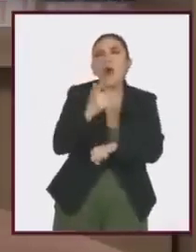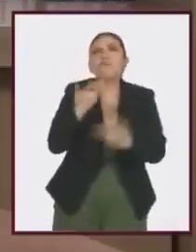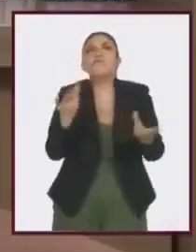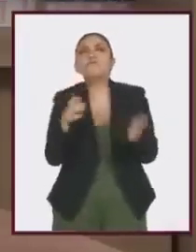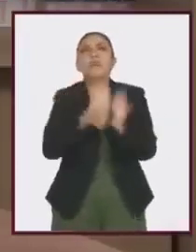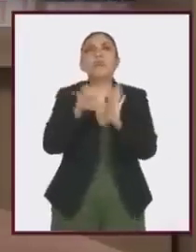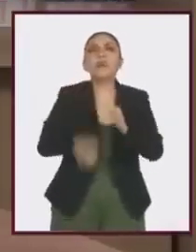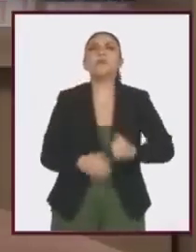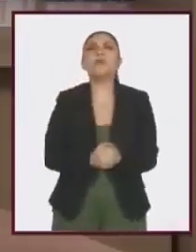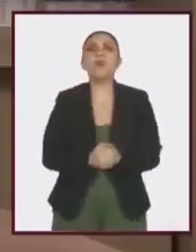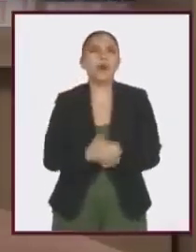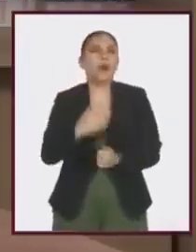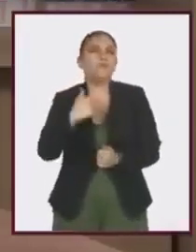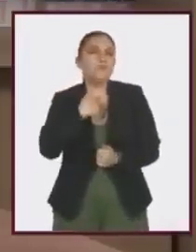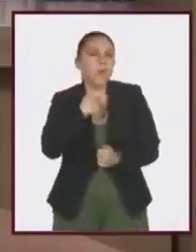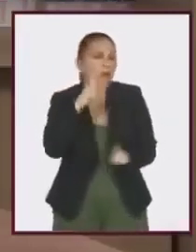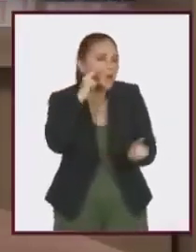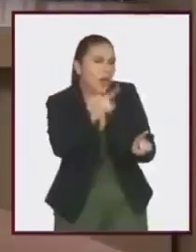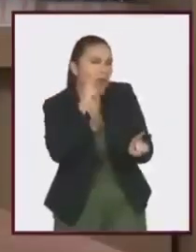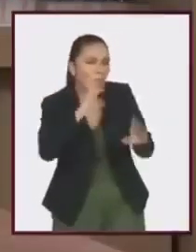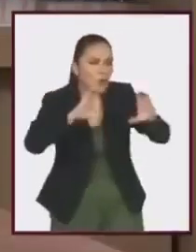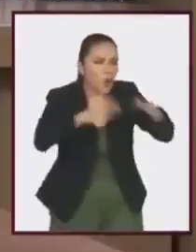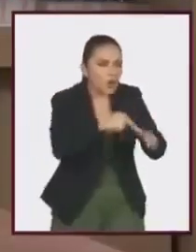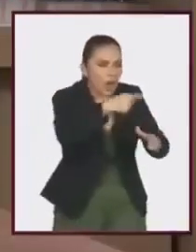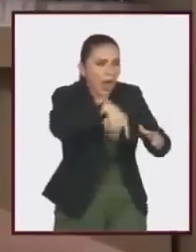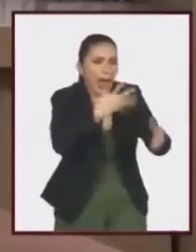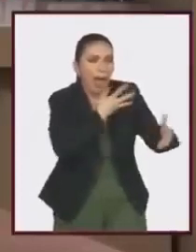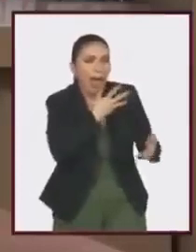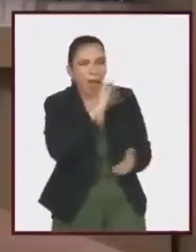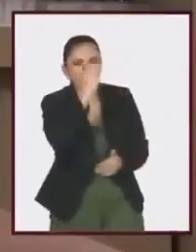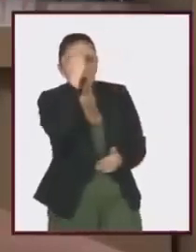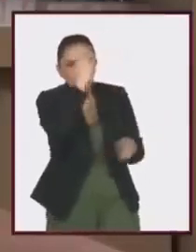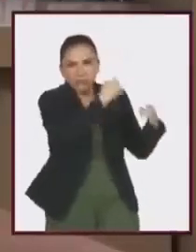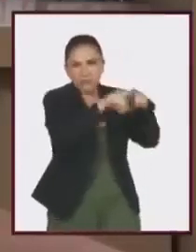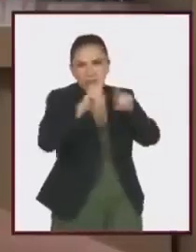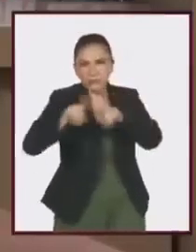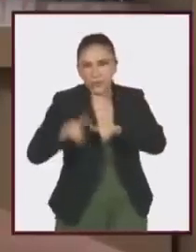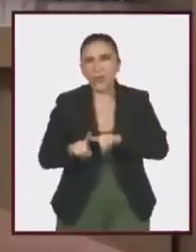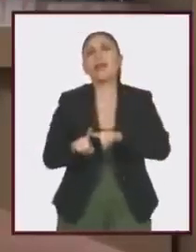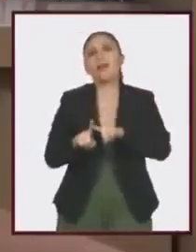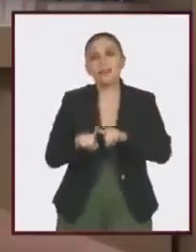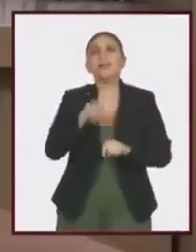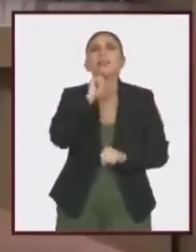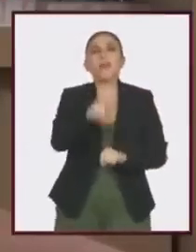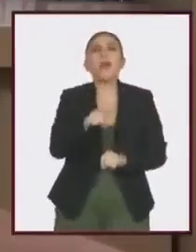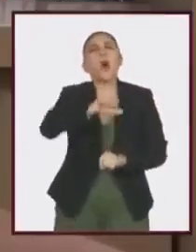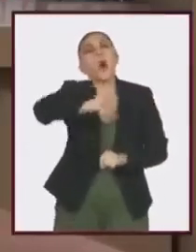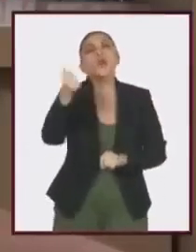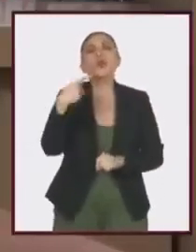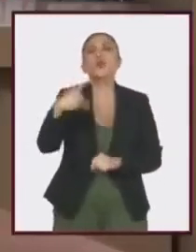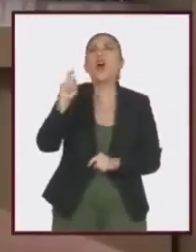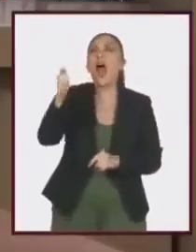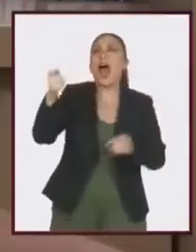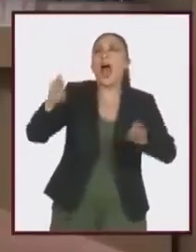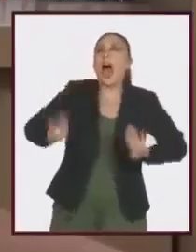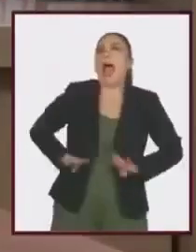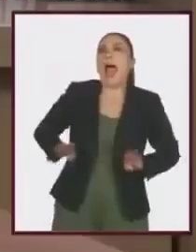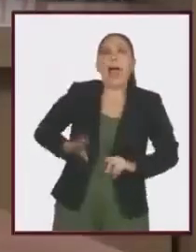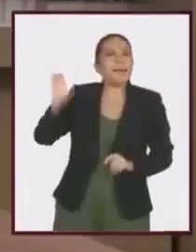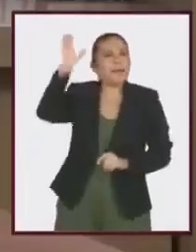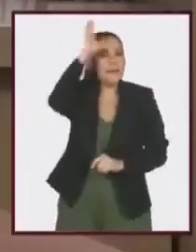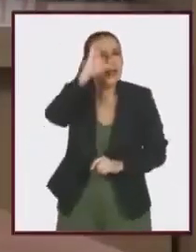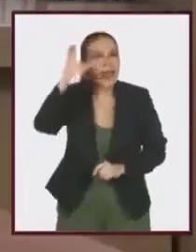del saber comunitario y cuáles provienen del fundamento científico, y poder establecer